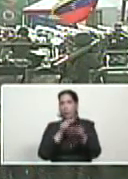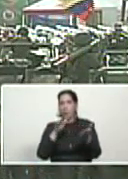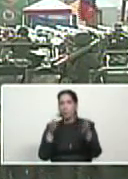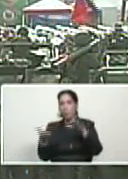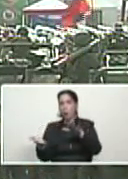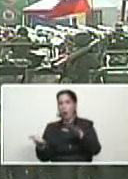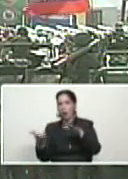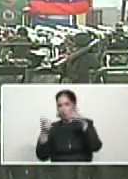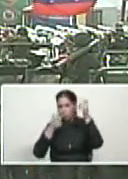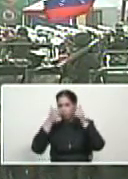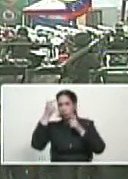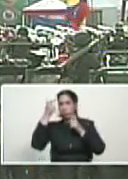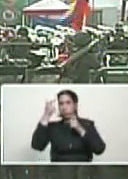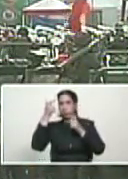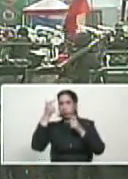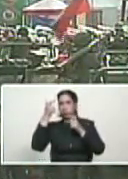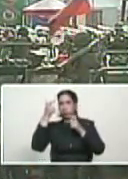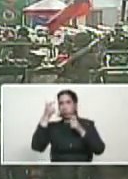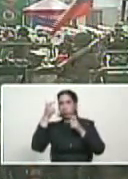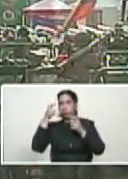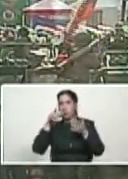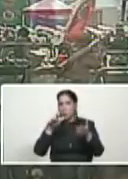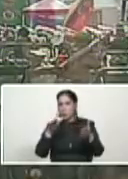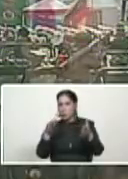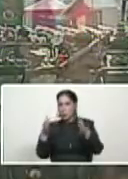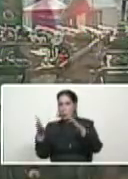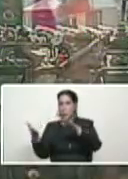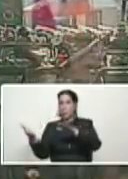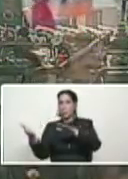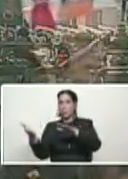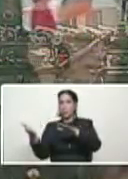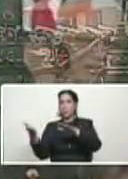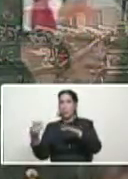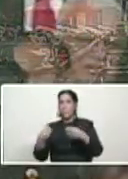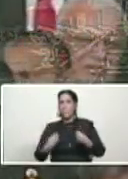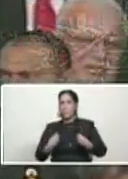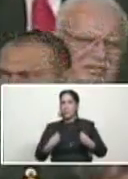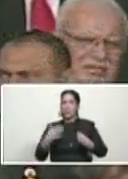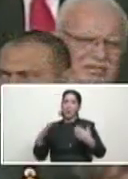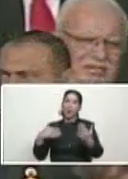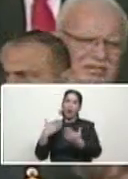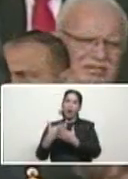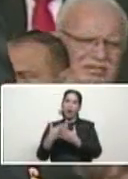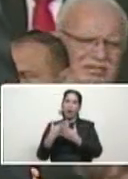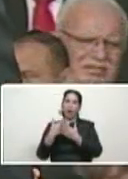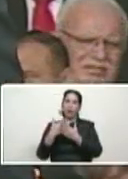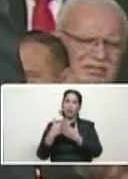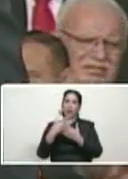fallecido y partido de esta vida hacia la inmortalidad.